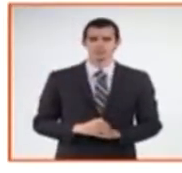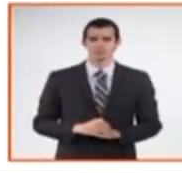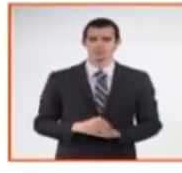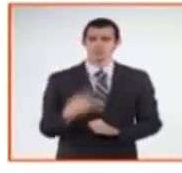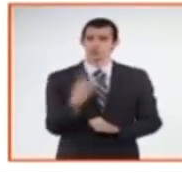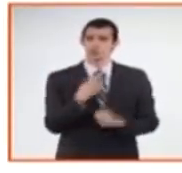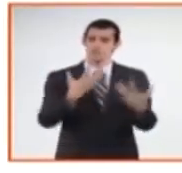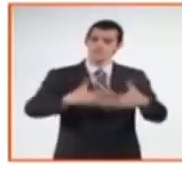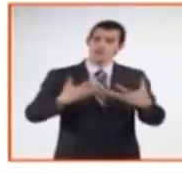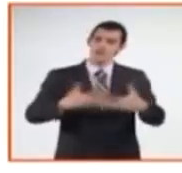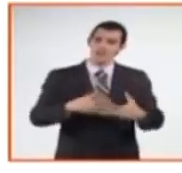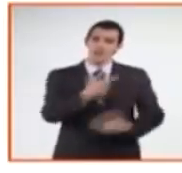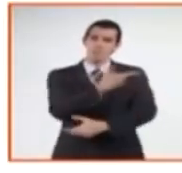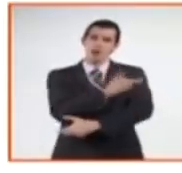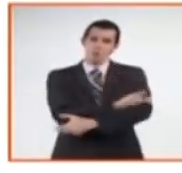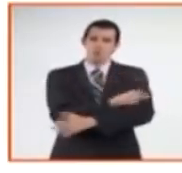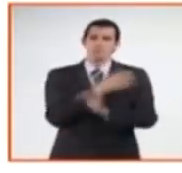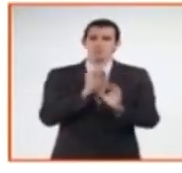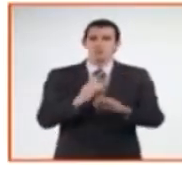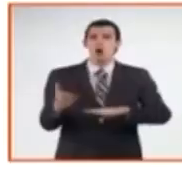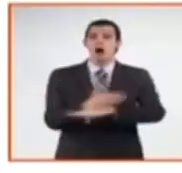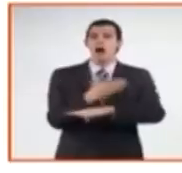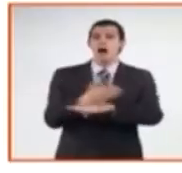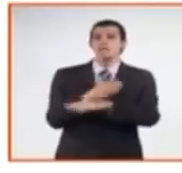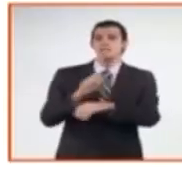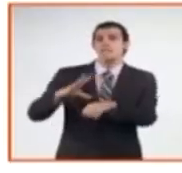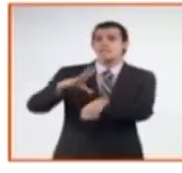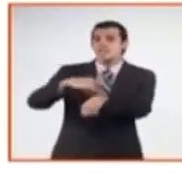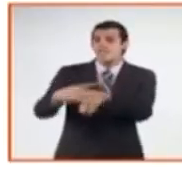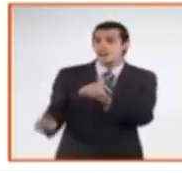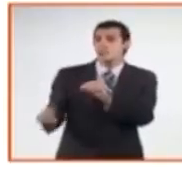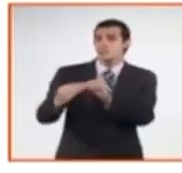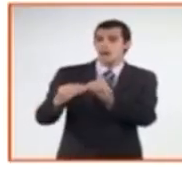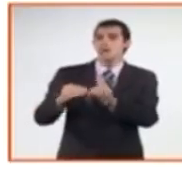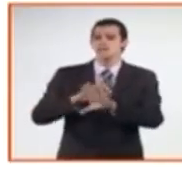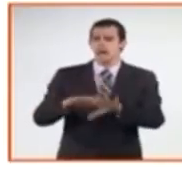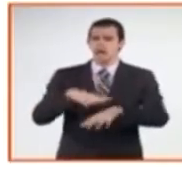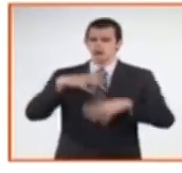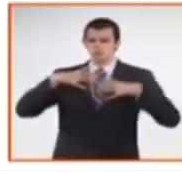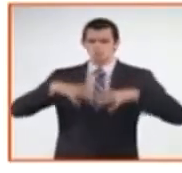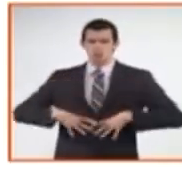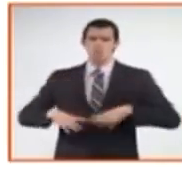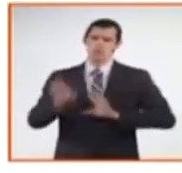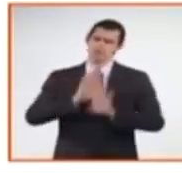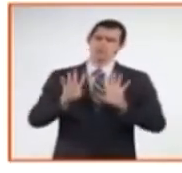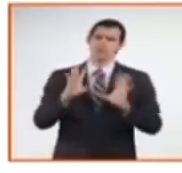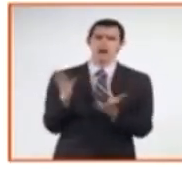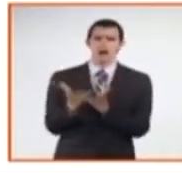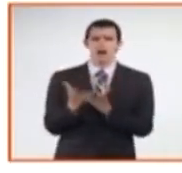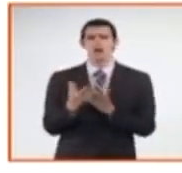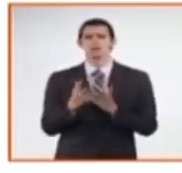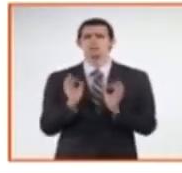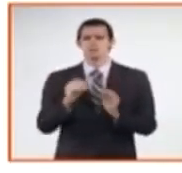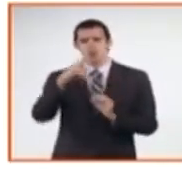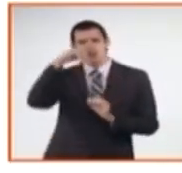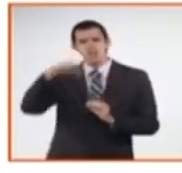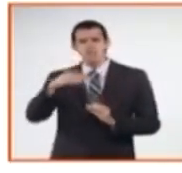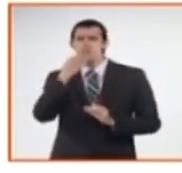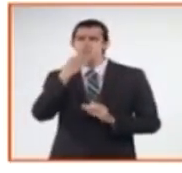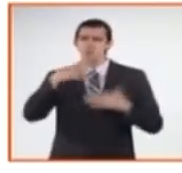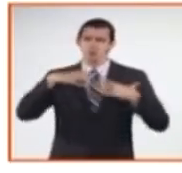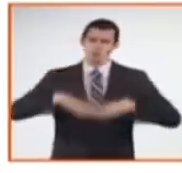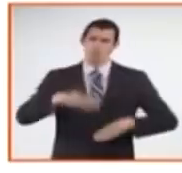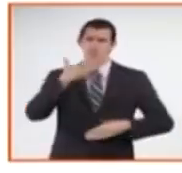la plataforma tecnológica de la vacuna soberana 2 es una plataforma tecnológica diseñada